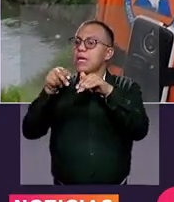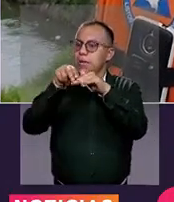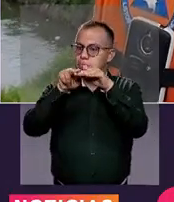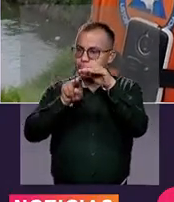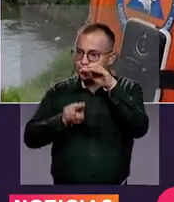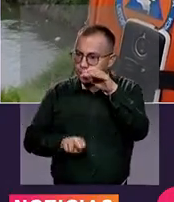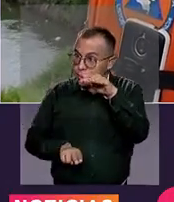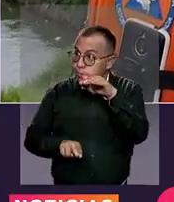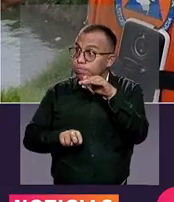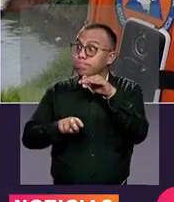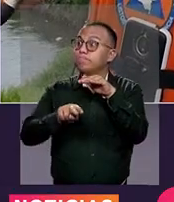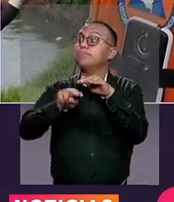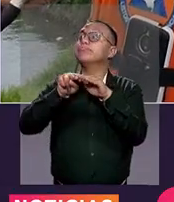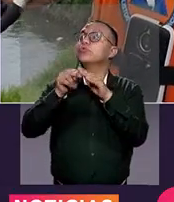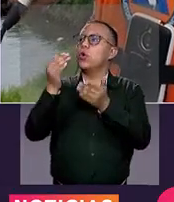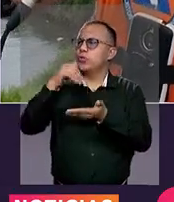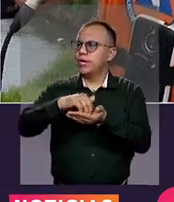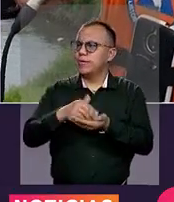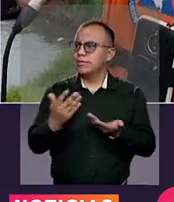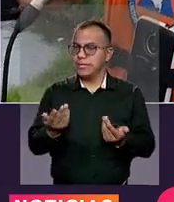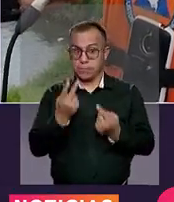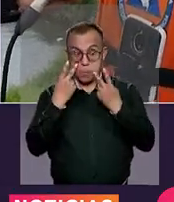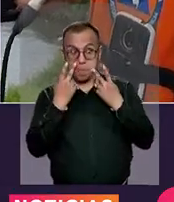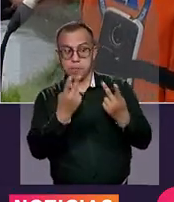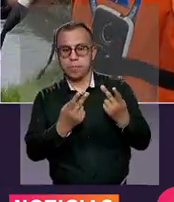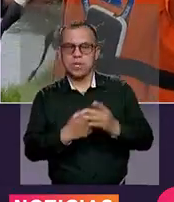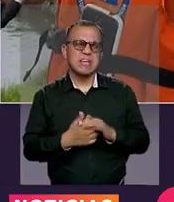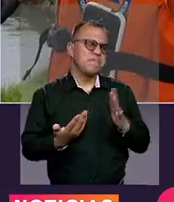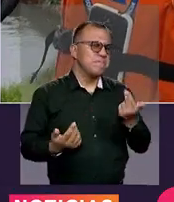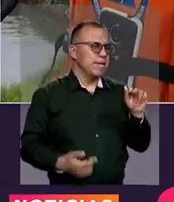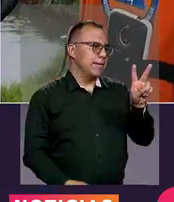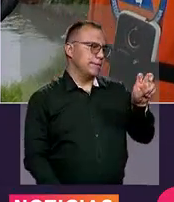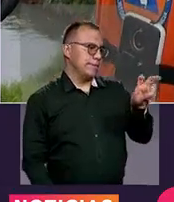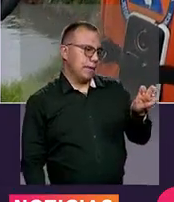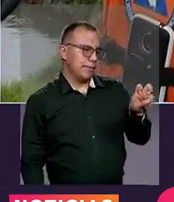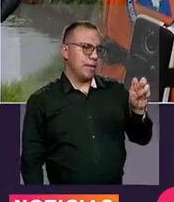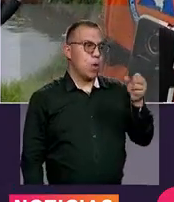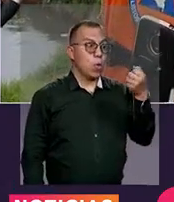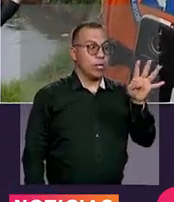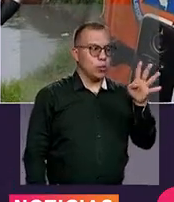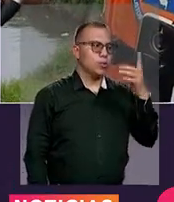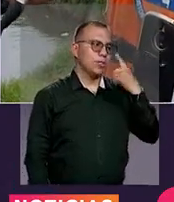flote y se puedan evidenciar? Normalmente entre 7 y 14 días.